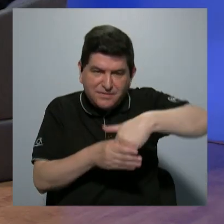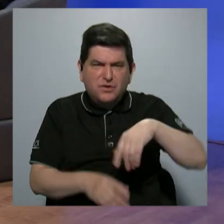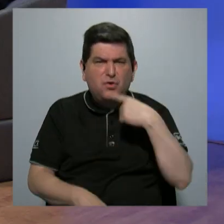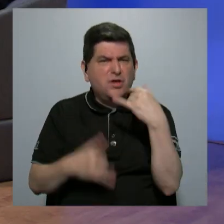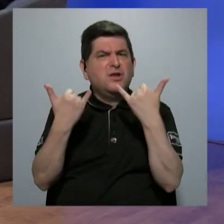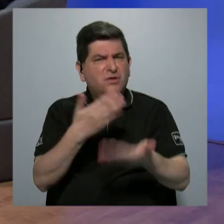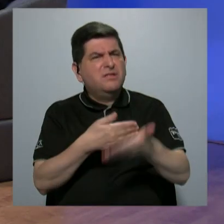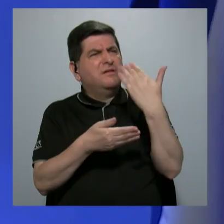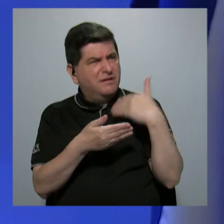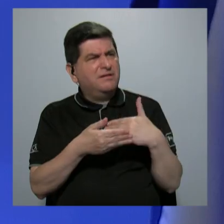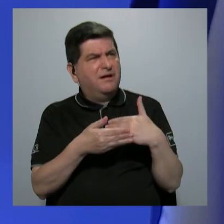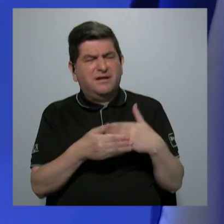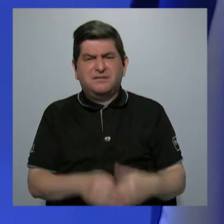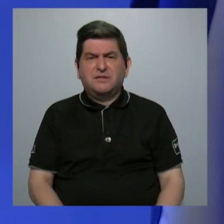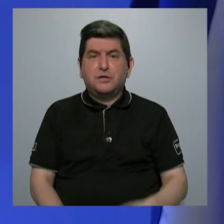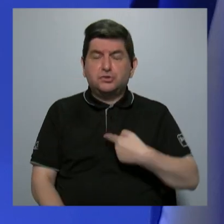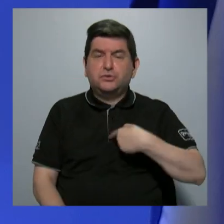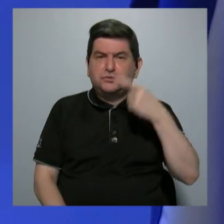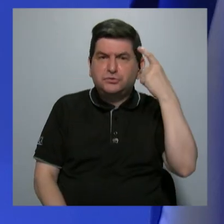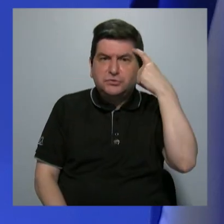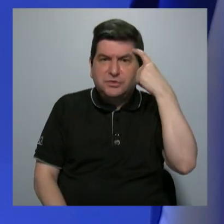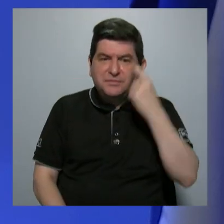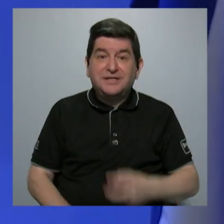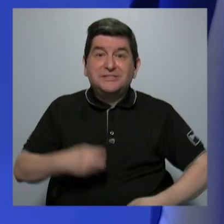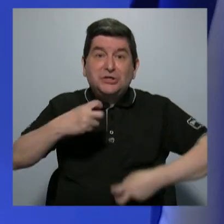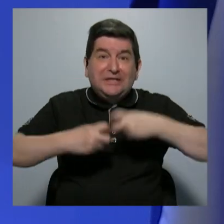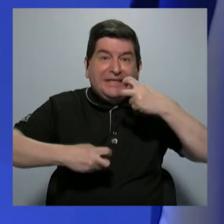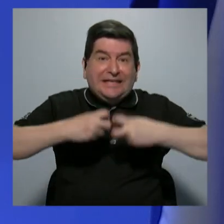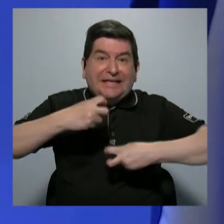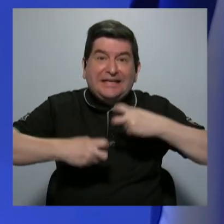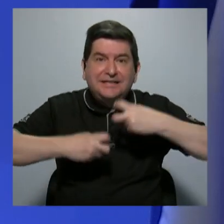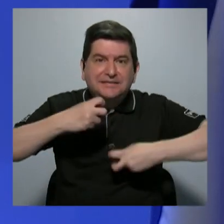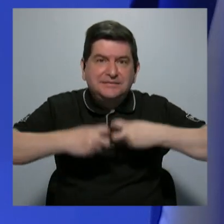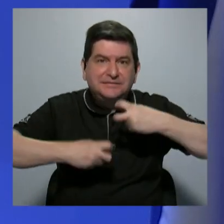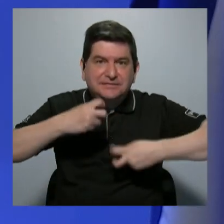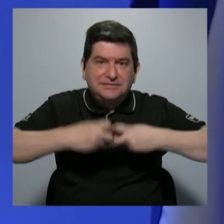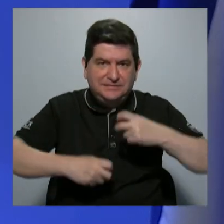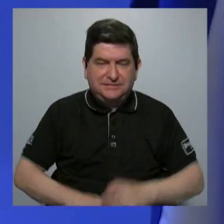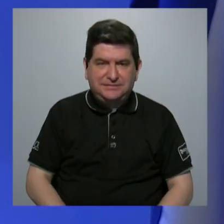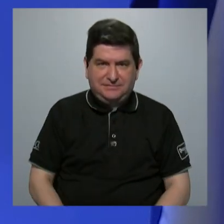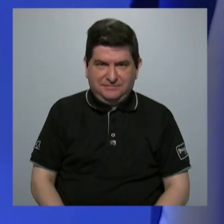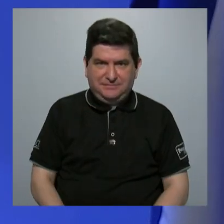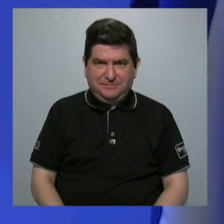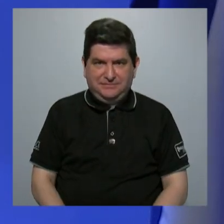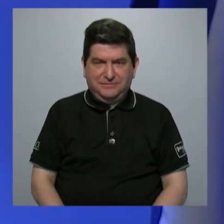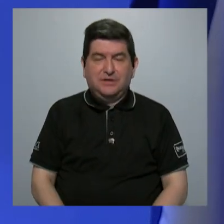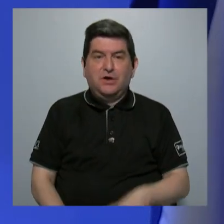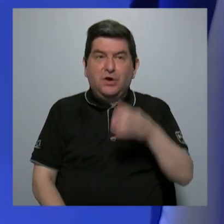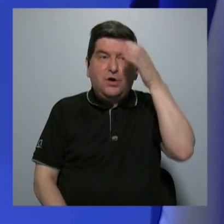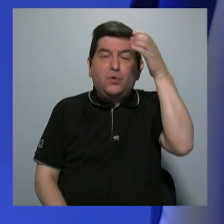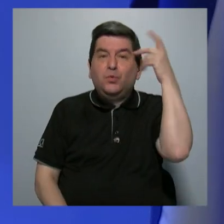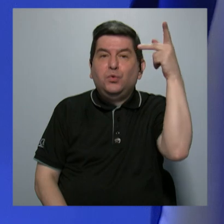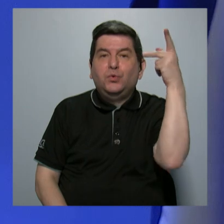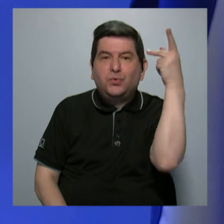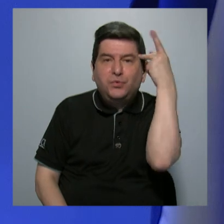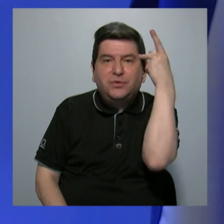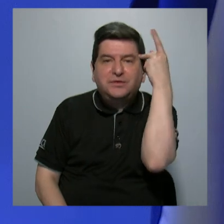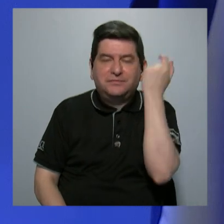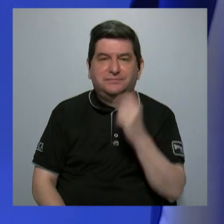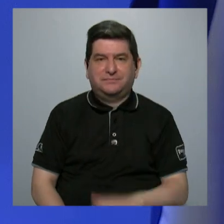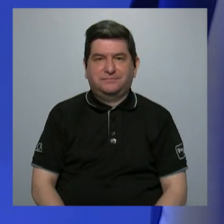mencioné antes, en esto que yo considero una crisis de la cultura política,